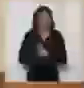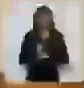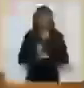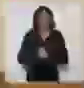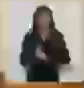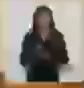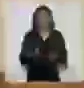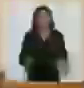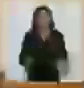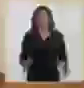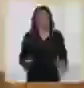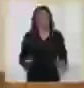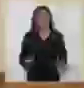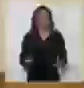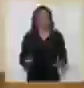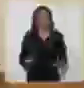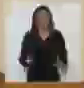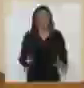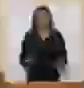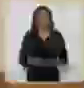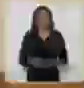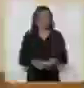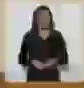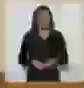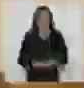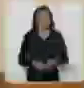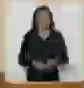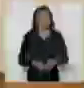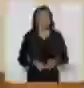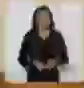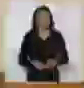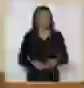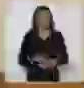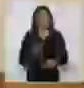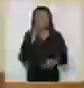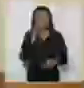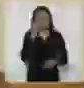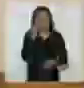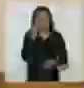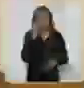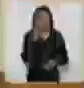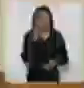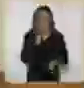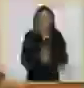investigando los hechos y localizando al señor.